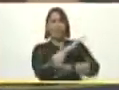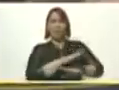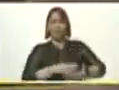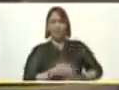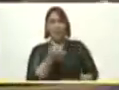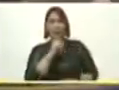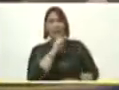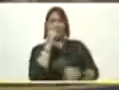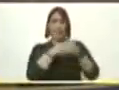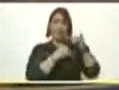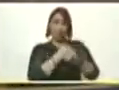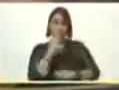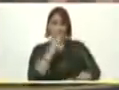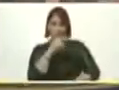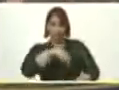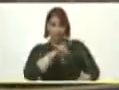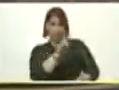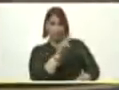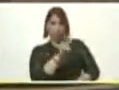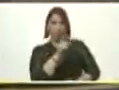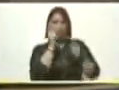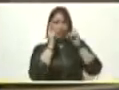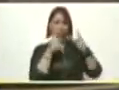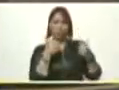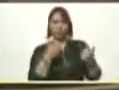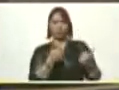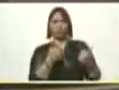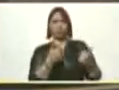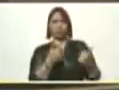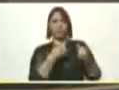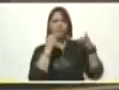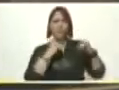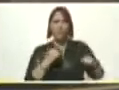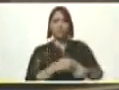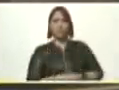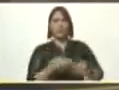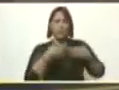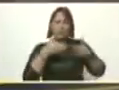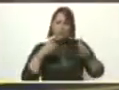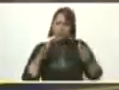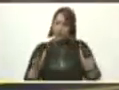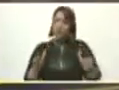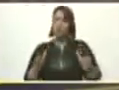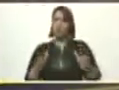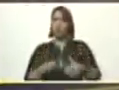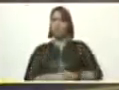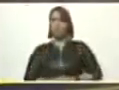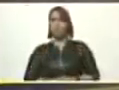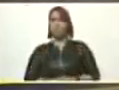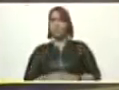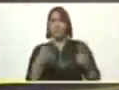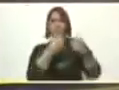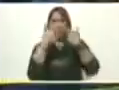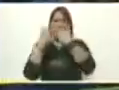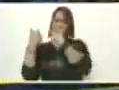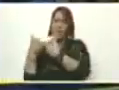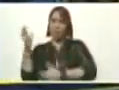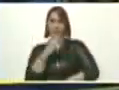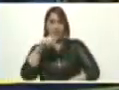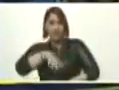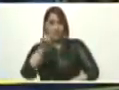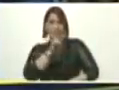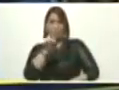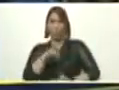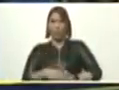que vienen a nuestro país es increíble De verdad que estoy feliz con eso feliz peleando se están peleando por venir a Venezuela